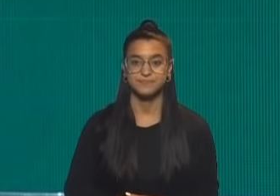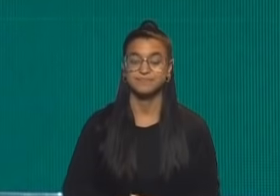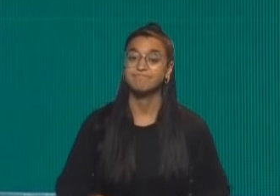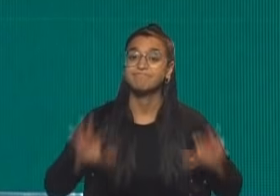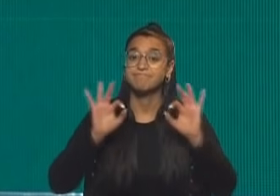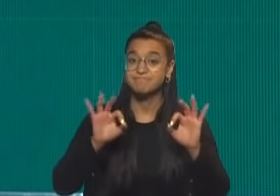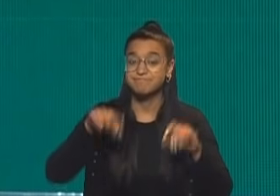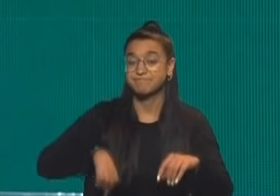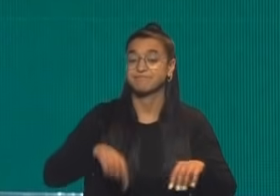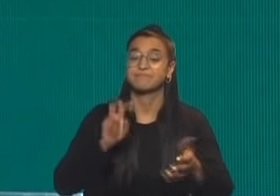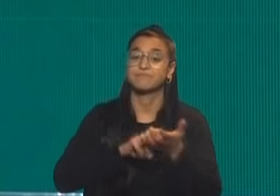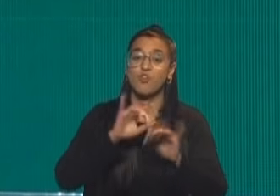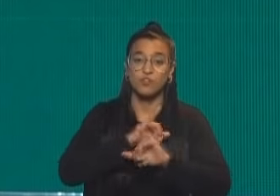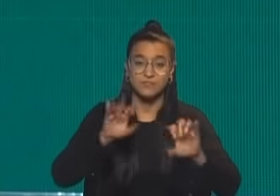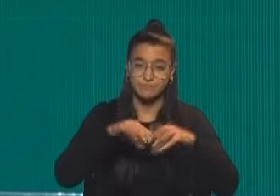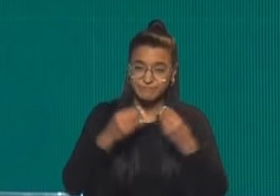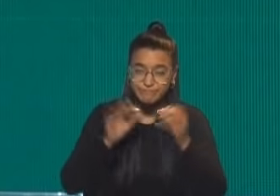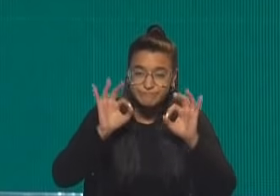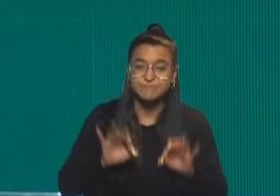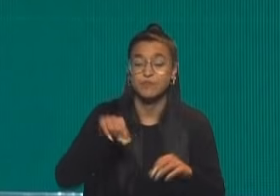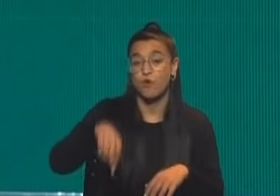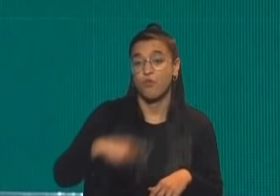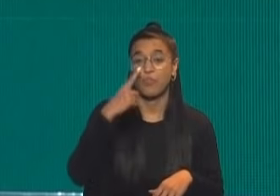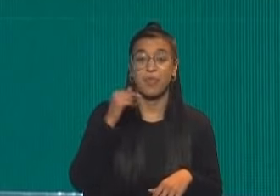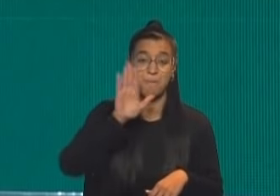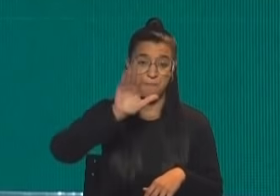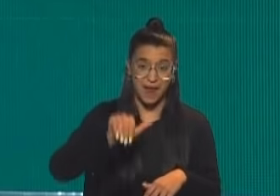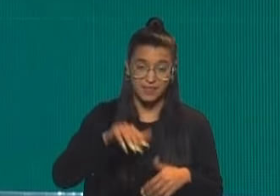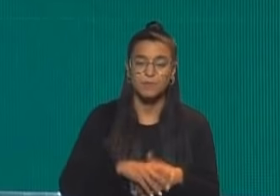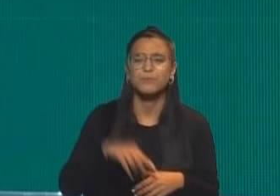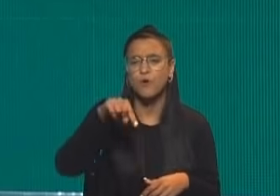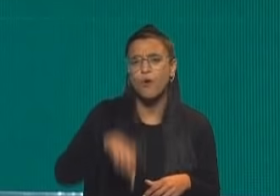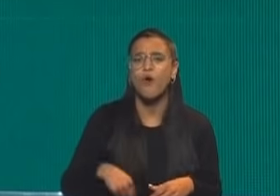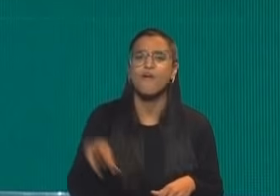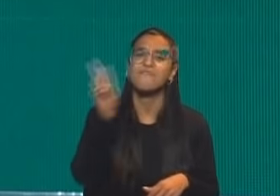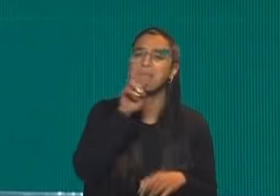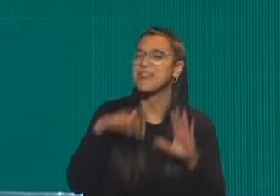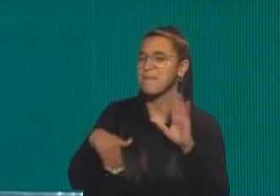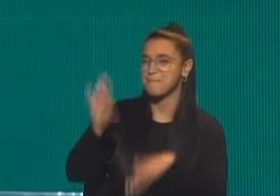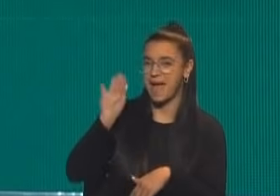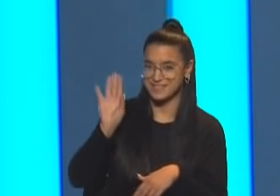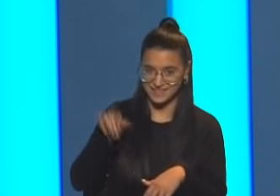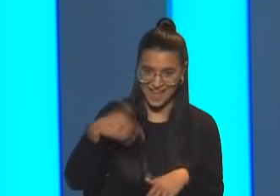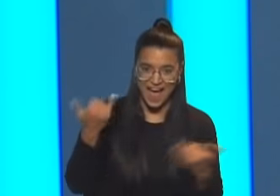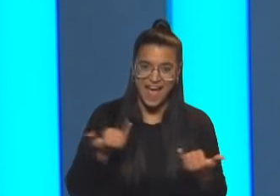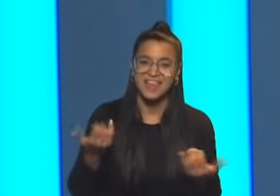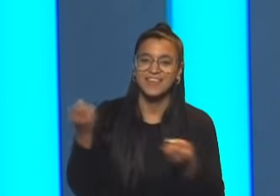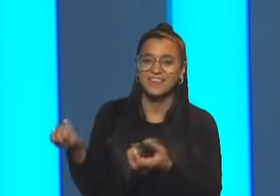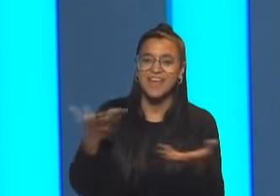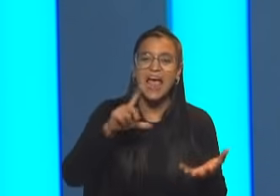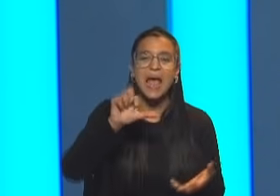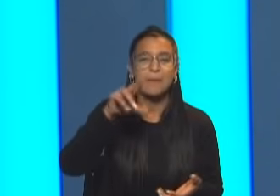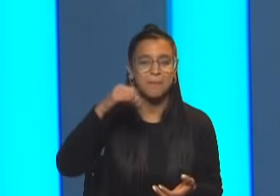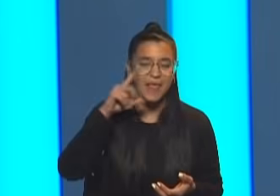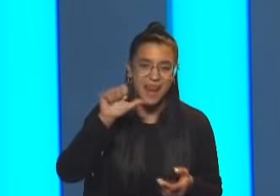Todo listo para este cierre de edición de día martes. Hoy mayoría femenina en la mesa. ¿Cómo estás, Carmela Bárbaro? Bienvenida. ¿Todo bien?